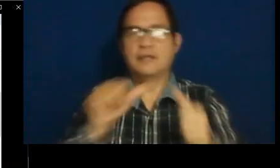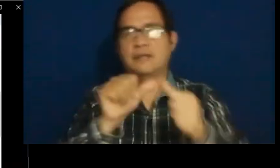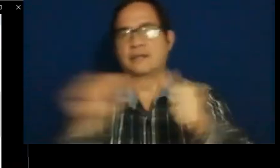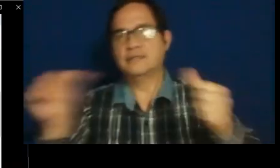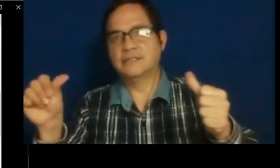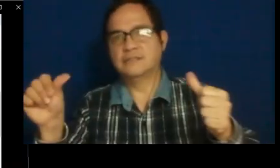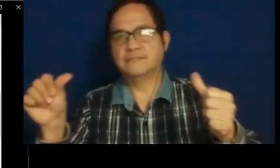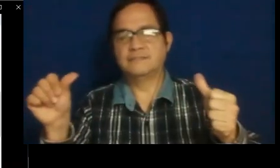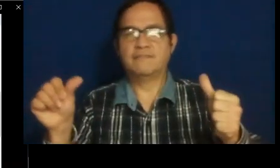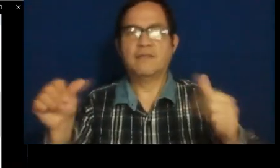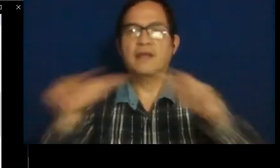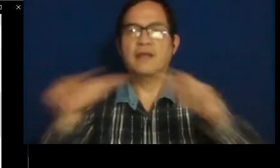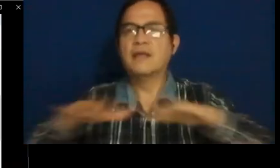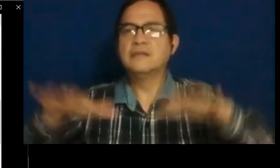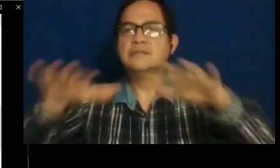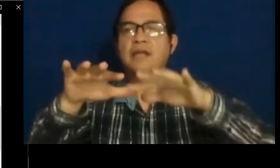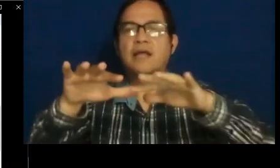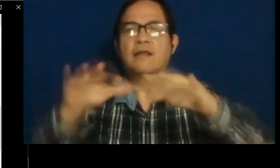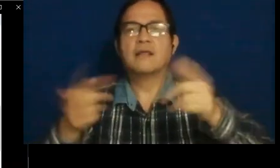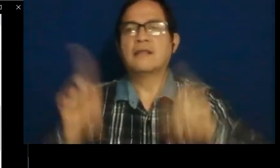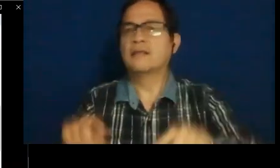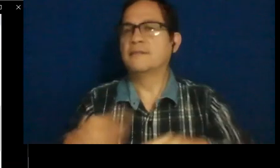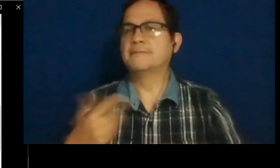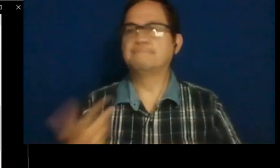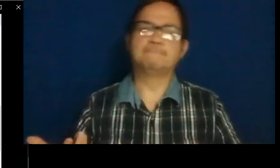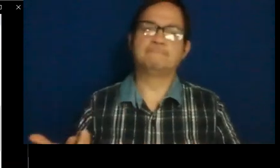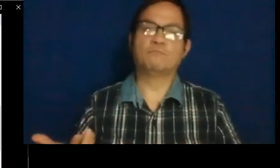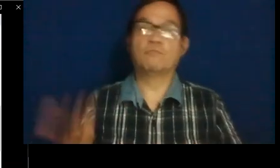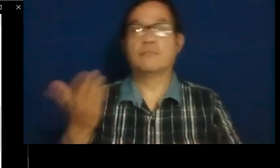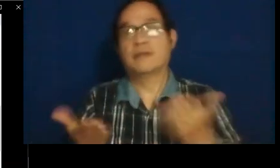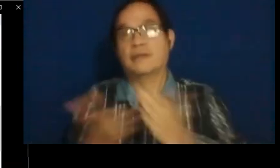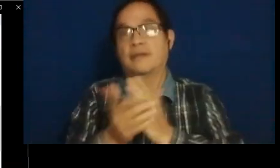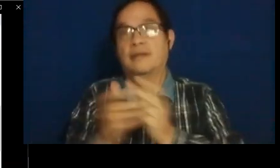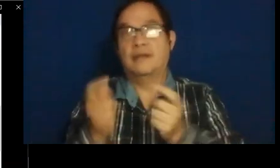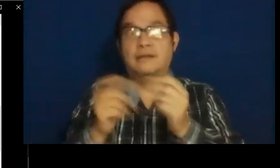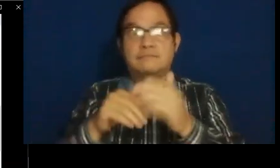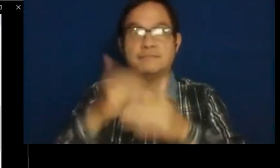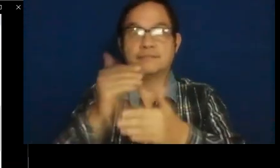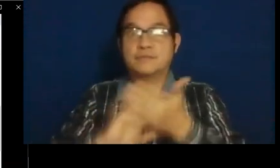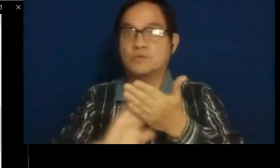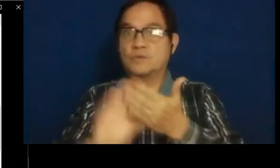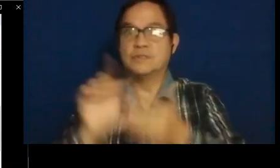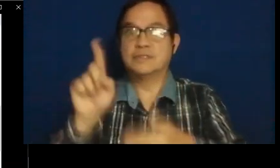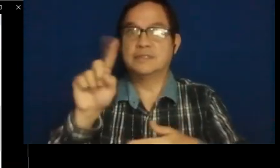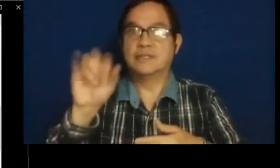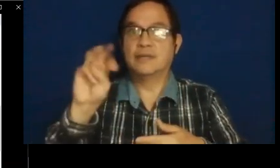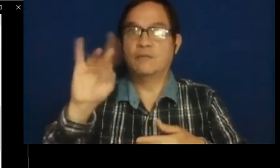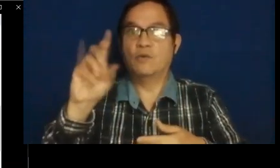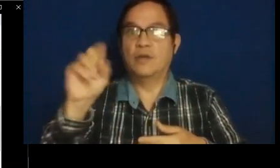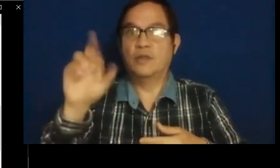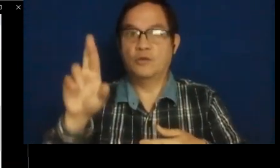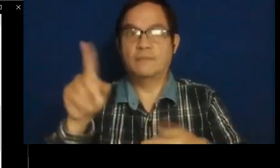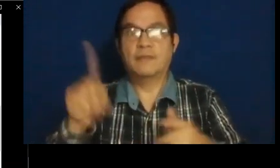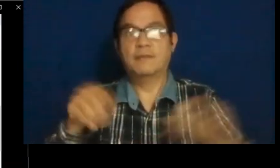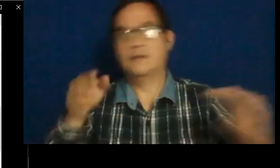distancias, escenarios, y lo que hago es nuevamente habilitar el simulador. Entonces voy aquí y le doy clic en